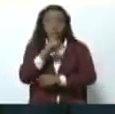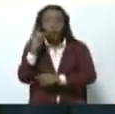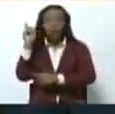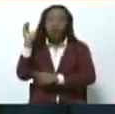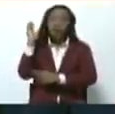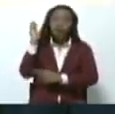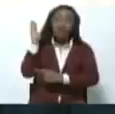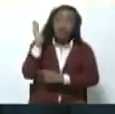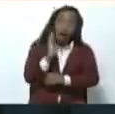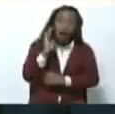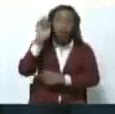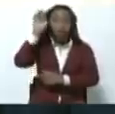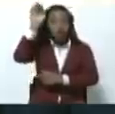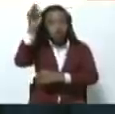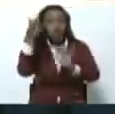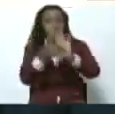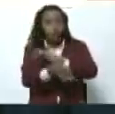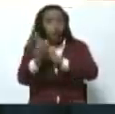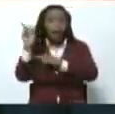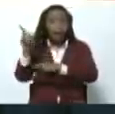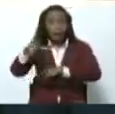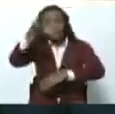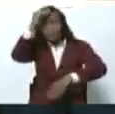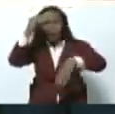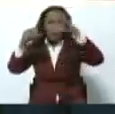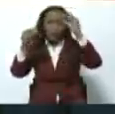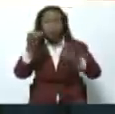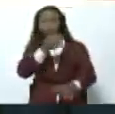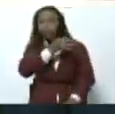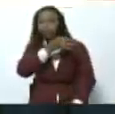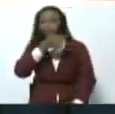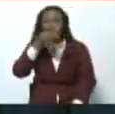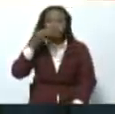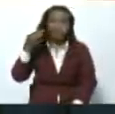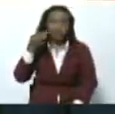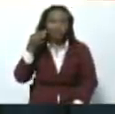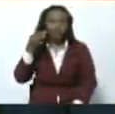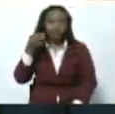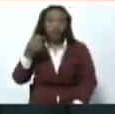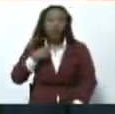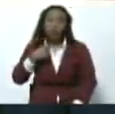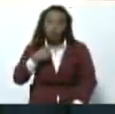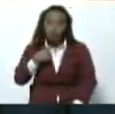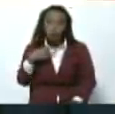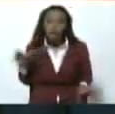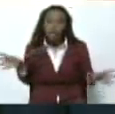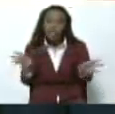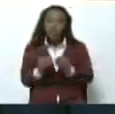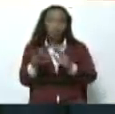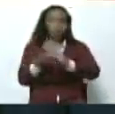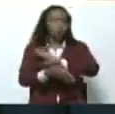venir. Ha sido un aprendizaje maravilloso, que yo lo resumo